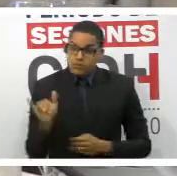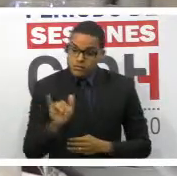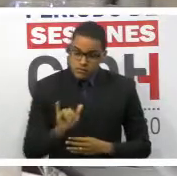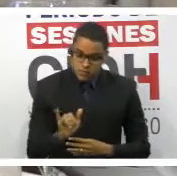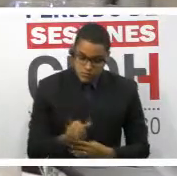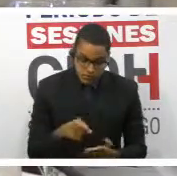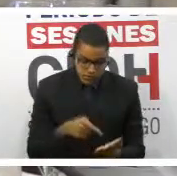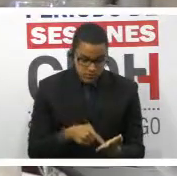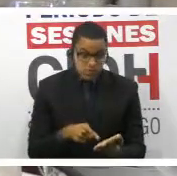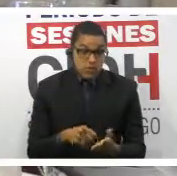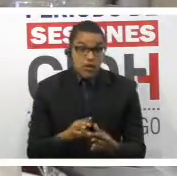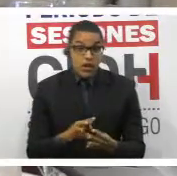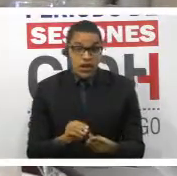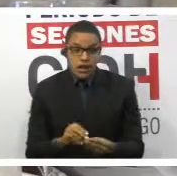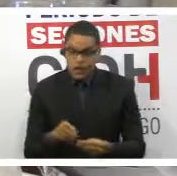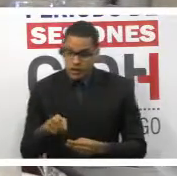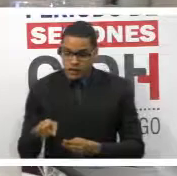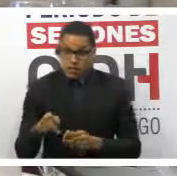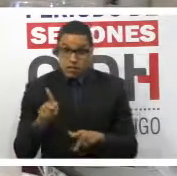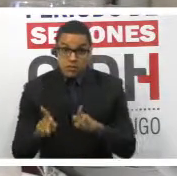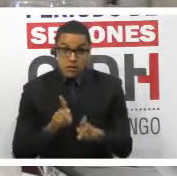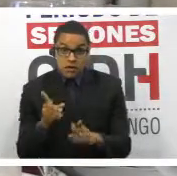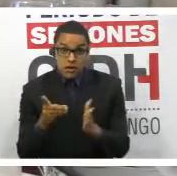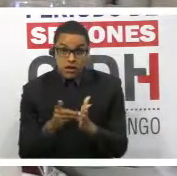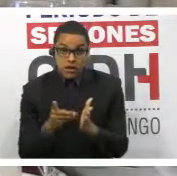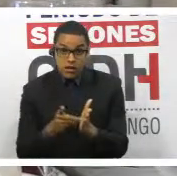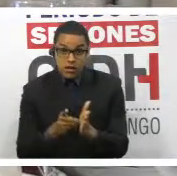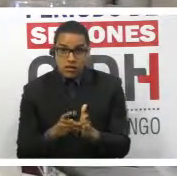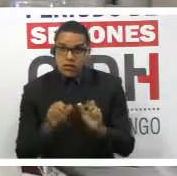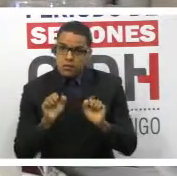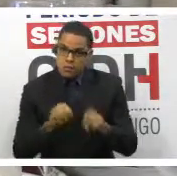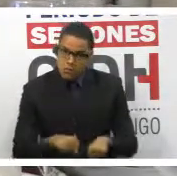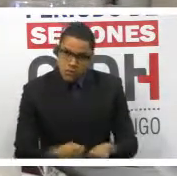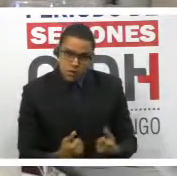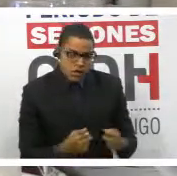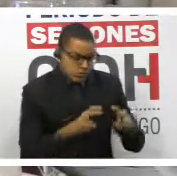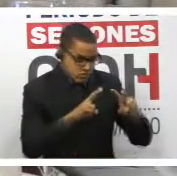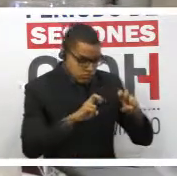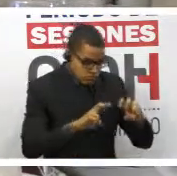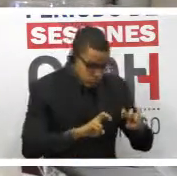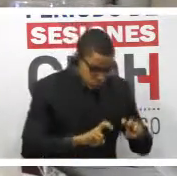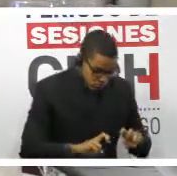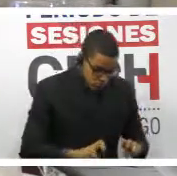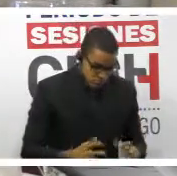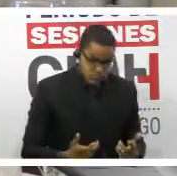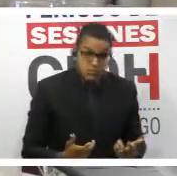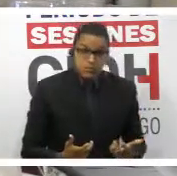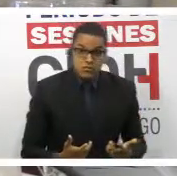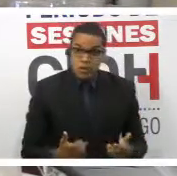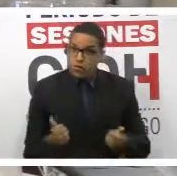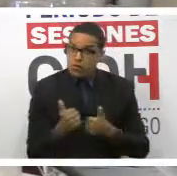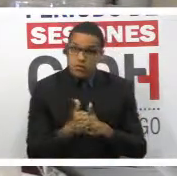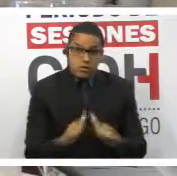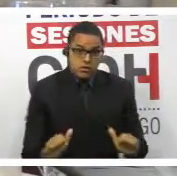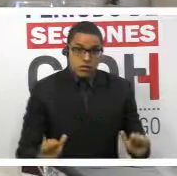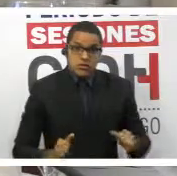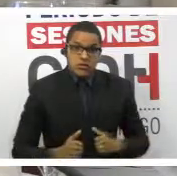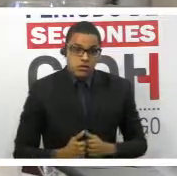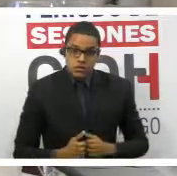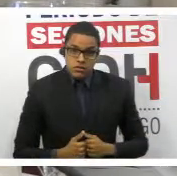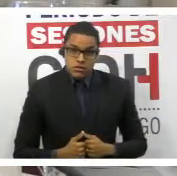y el impac de ese derecho y el campo de los deberes y obligaciones internacionales del